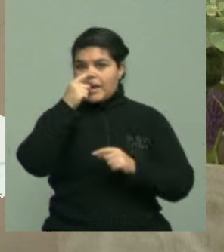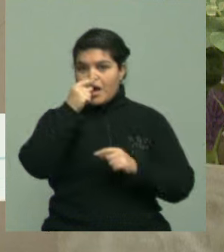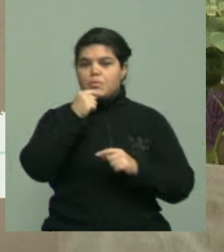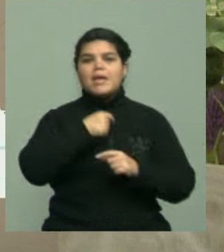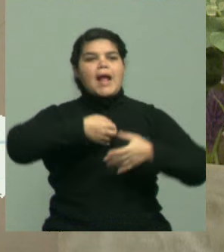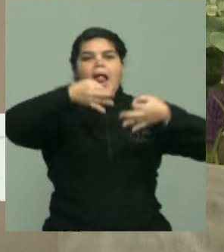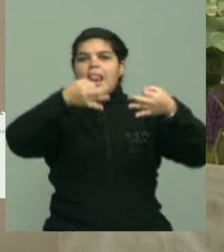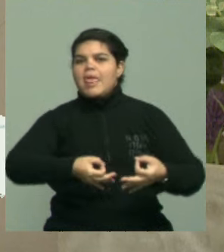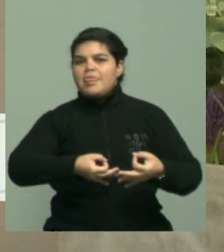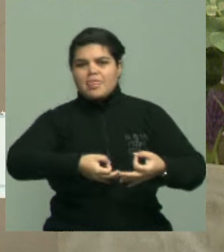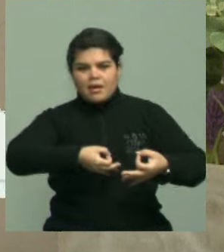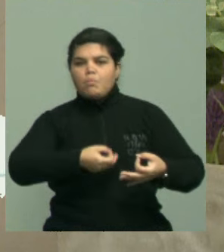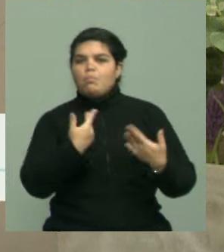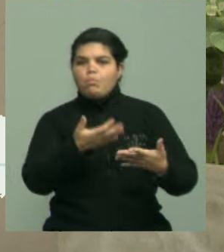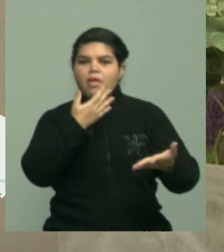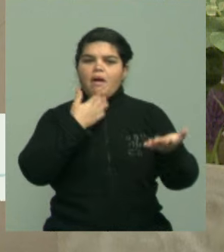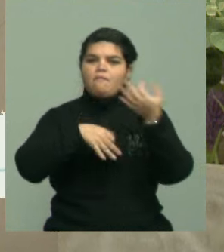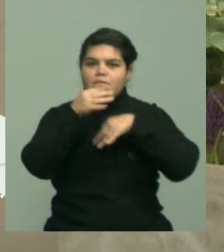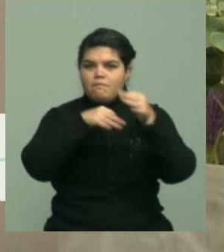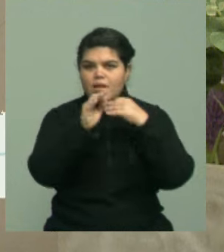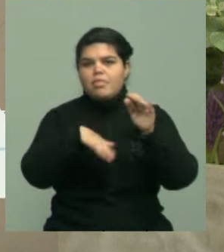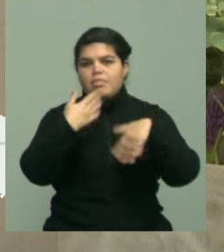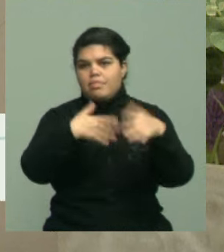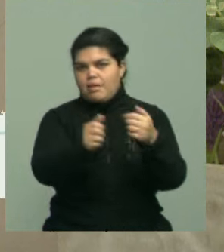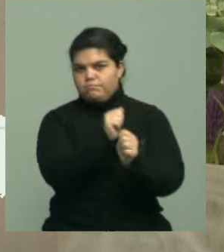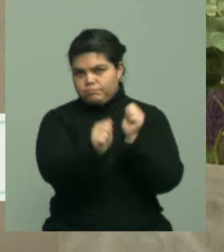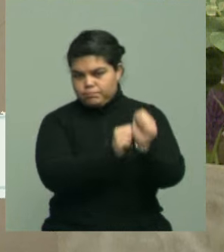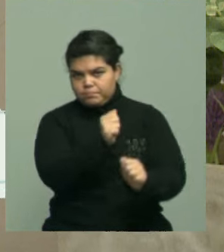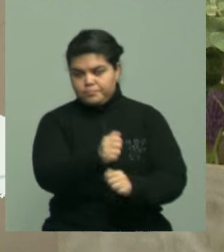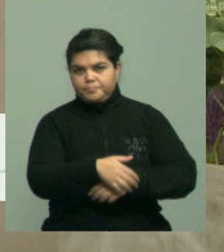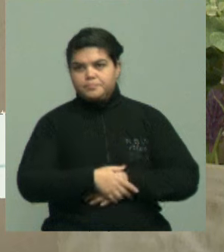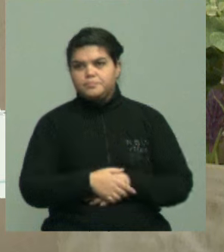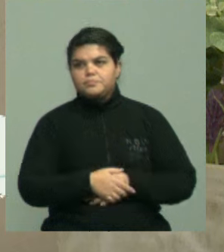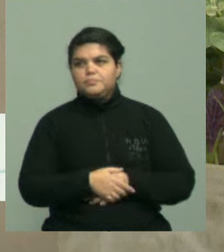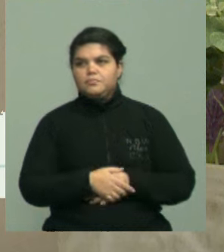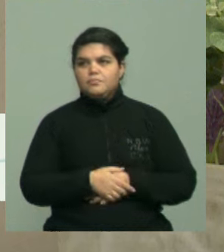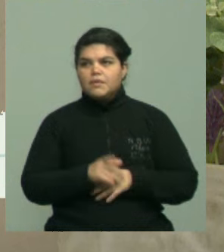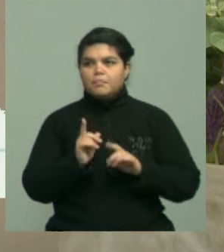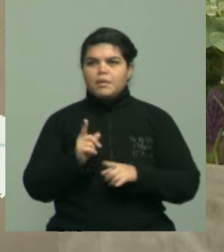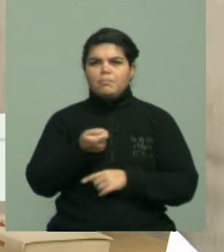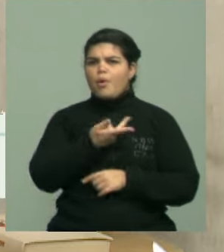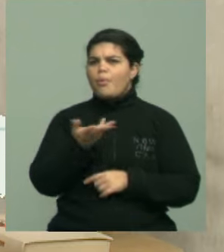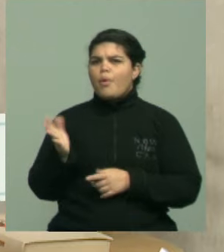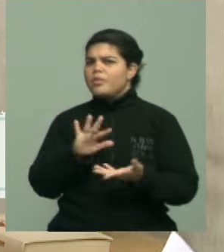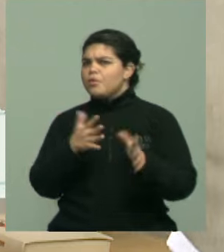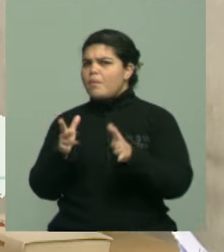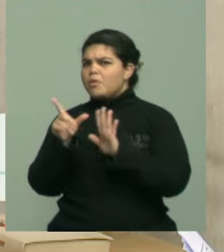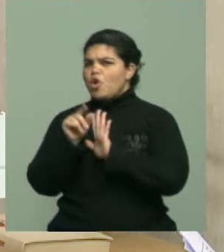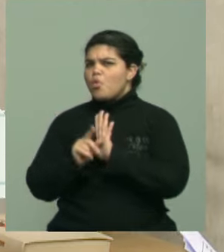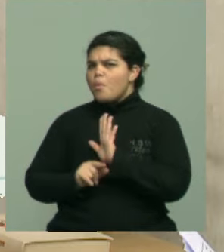¿Cuántos productores hoy tiene la provincia? ¿Tienen algún dato en números ustedes? ¿Alguna estadística? No, porque eso lo maneja